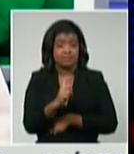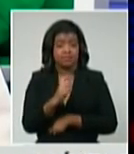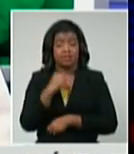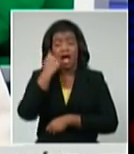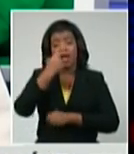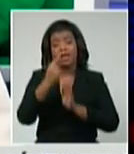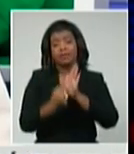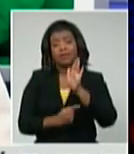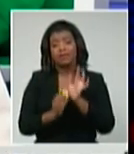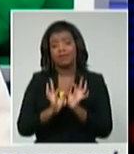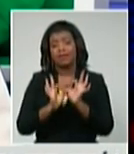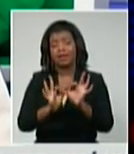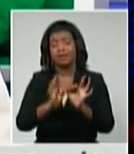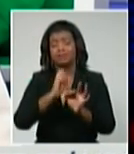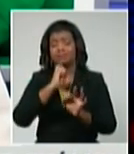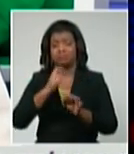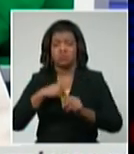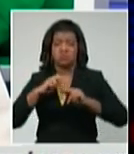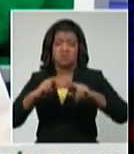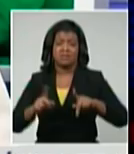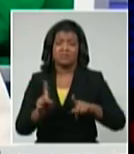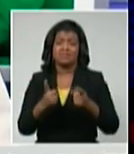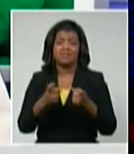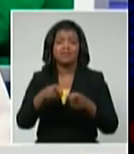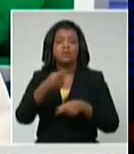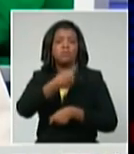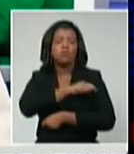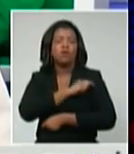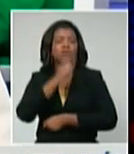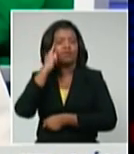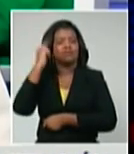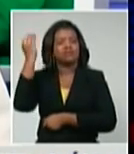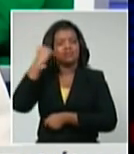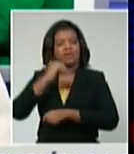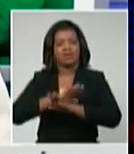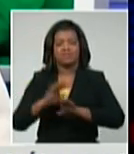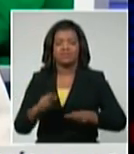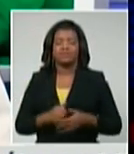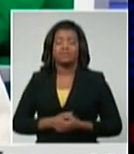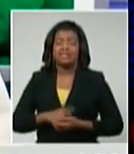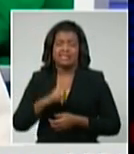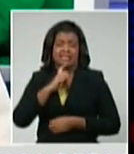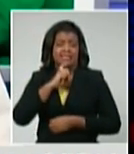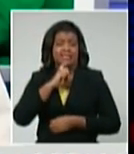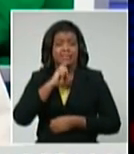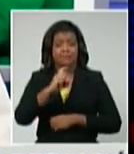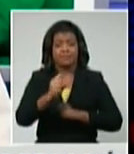que no voy a repetirlas porque nuestra población lo conoce, lo difícil que se ha hecho